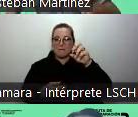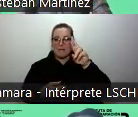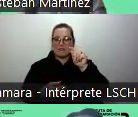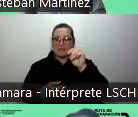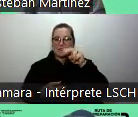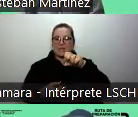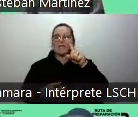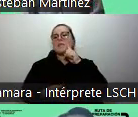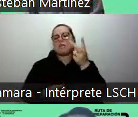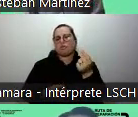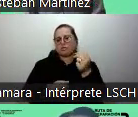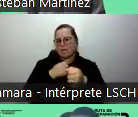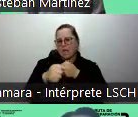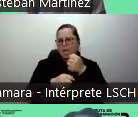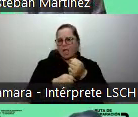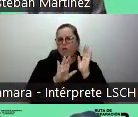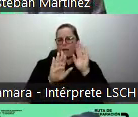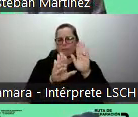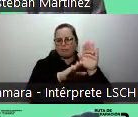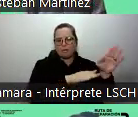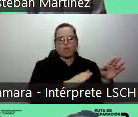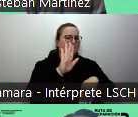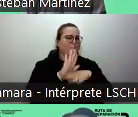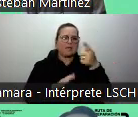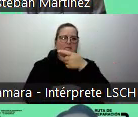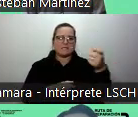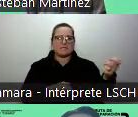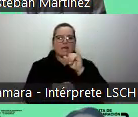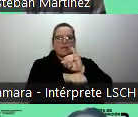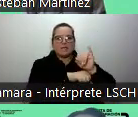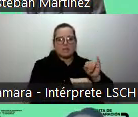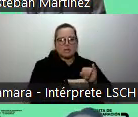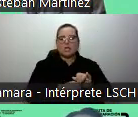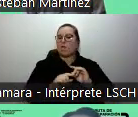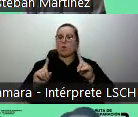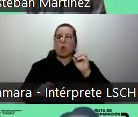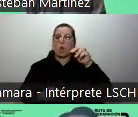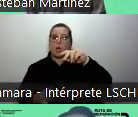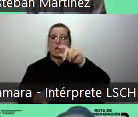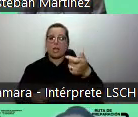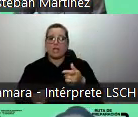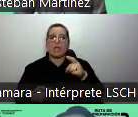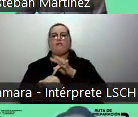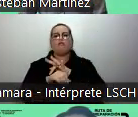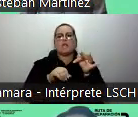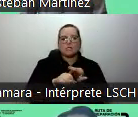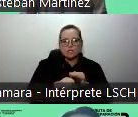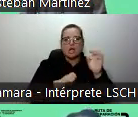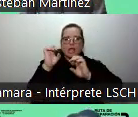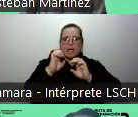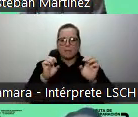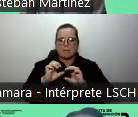años a apoyar a más de 100 instituciones incluyendo ongs fundaciones empresas y organizaciones